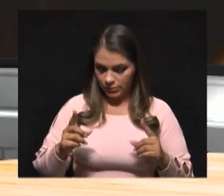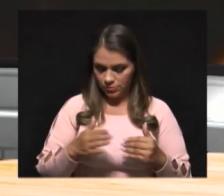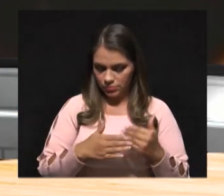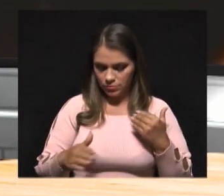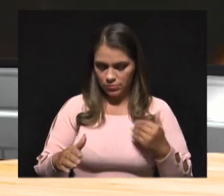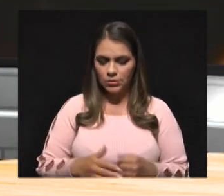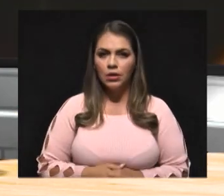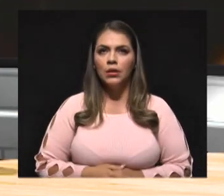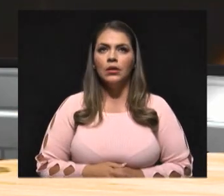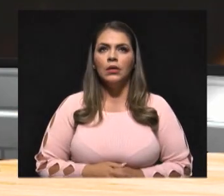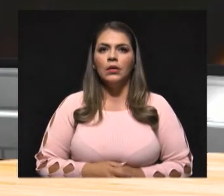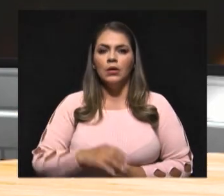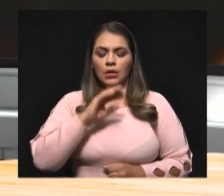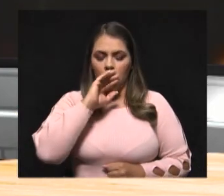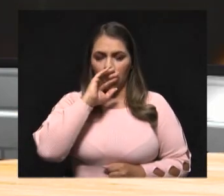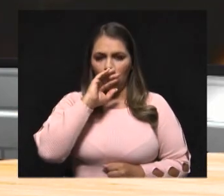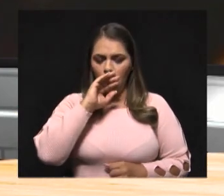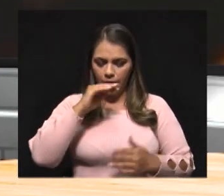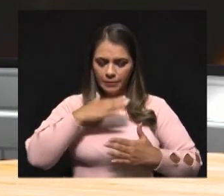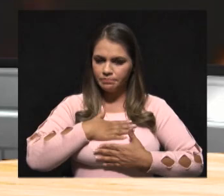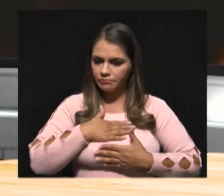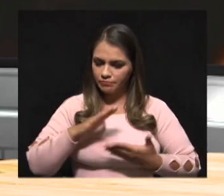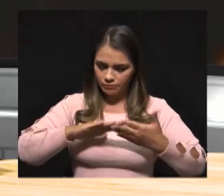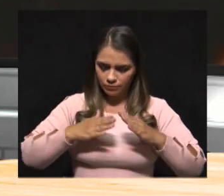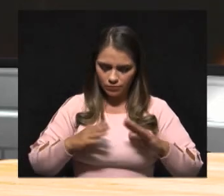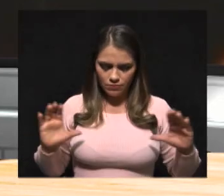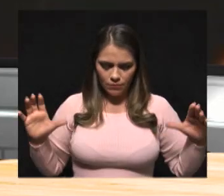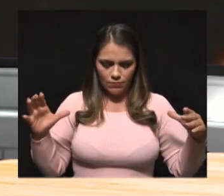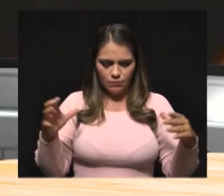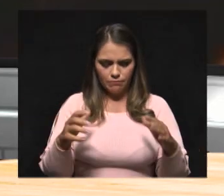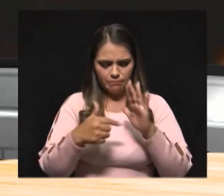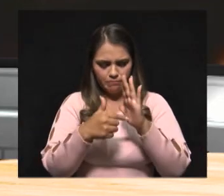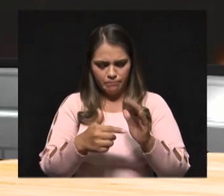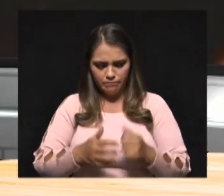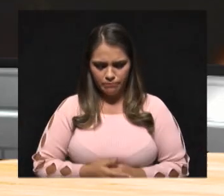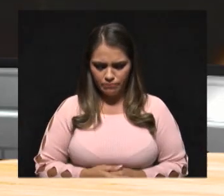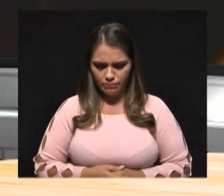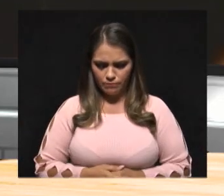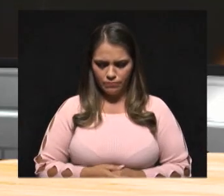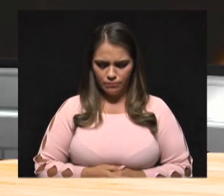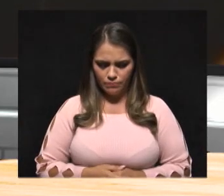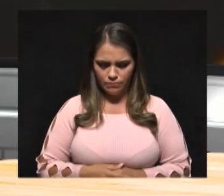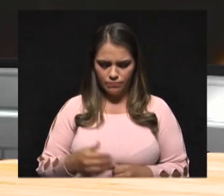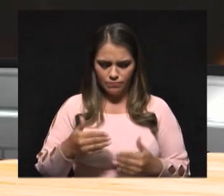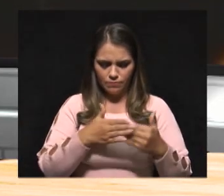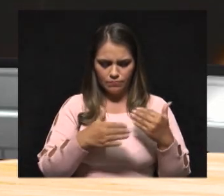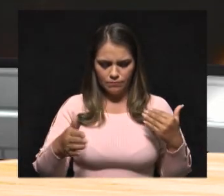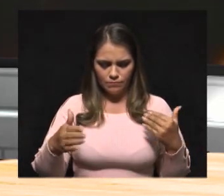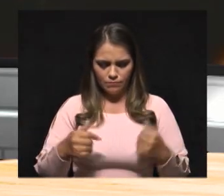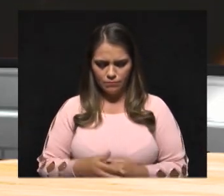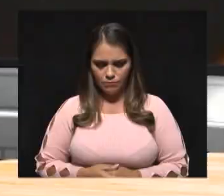las implementan de la mano de esa comunidad y con miras a seguir preservando esa fuerte ingresos que para es importante